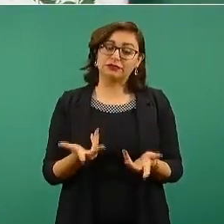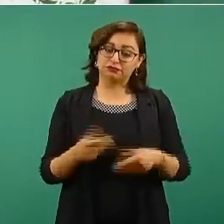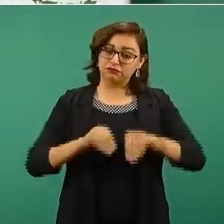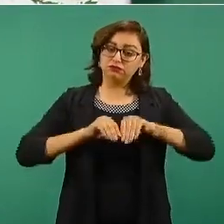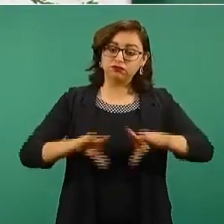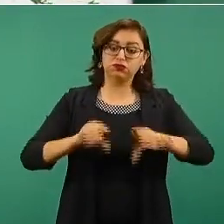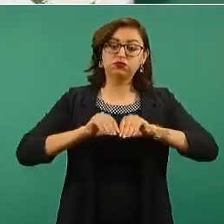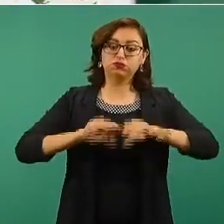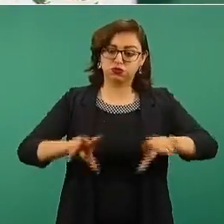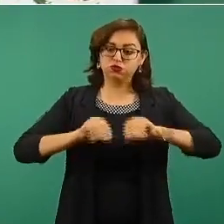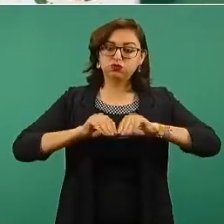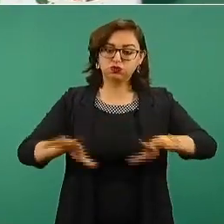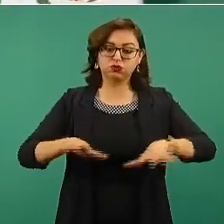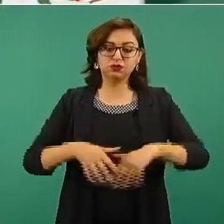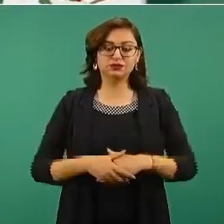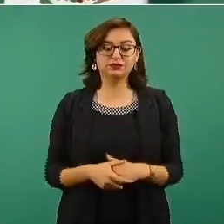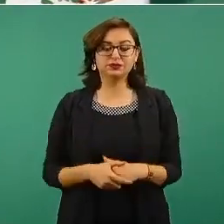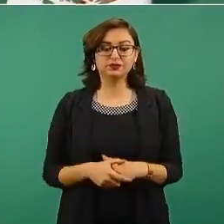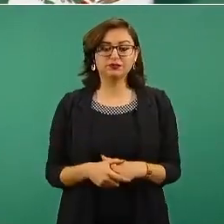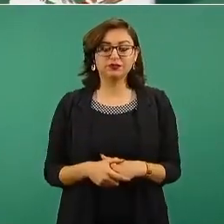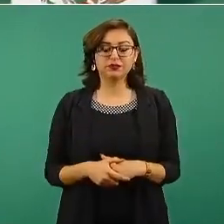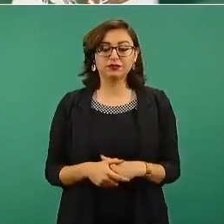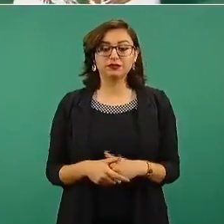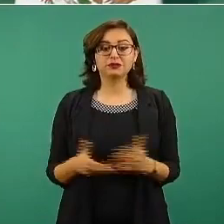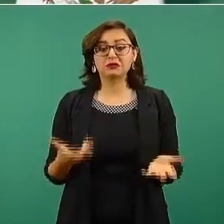pueden usar una muy buena frase, la que sea,